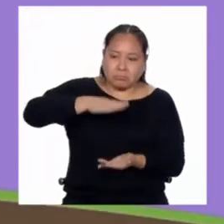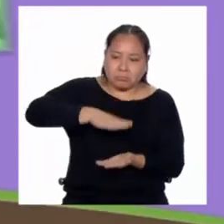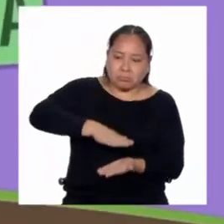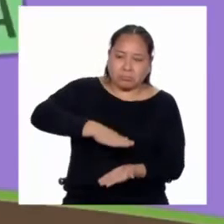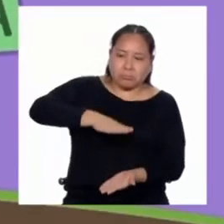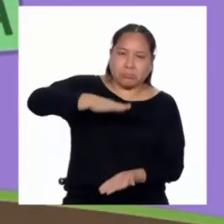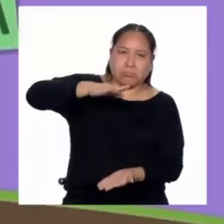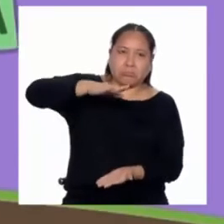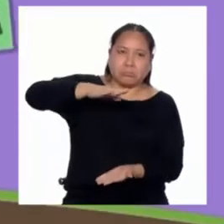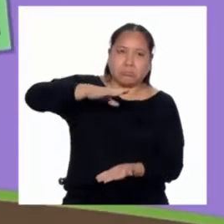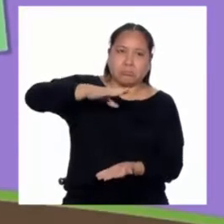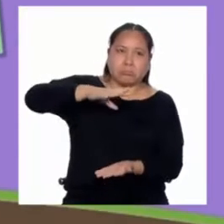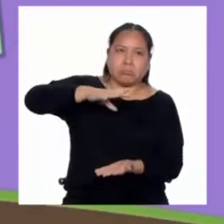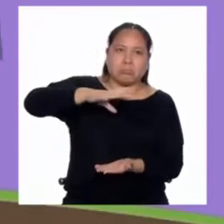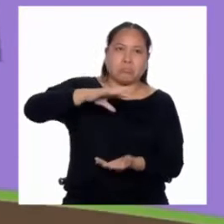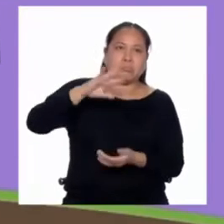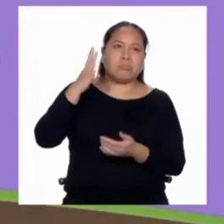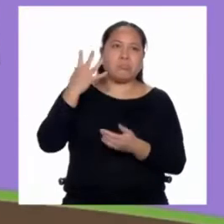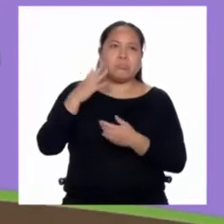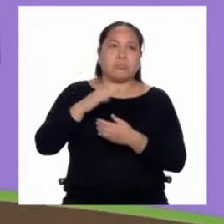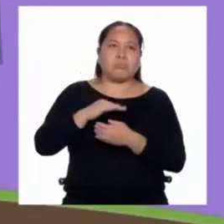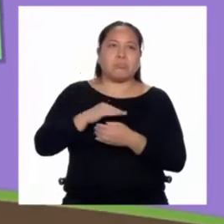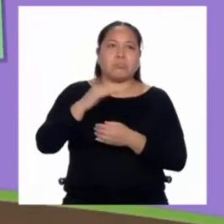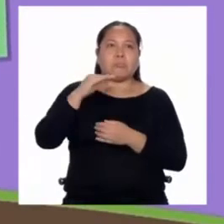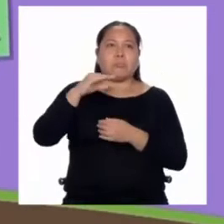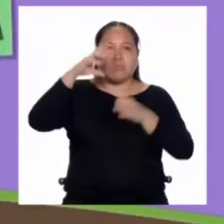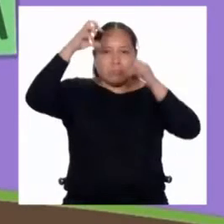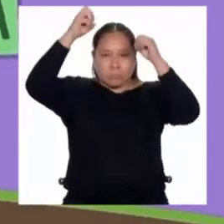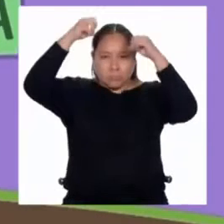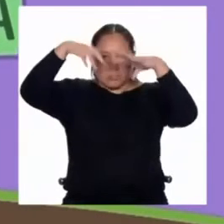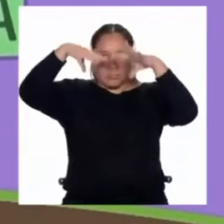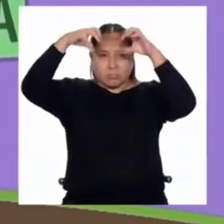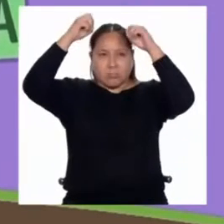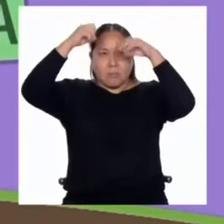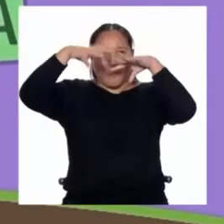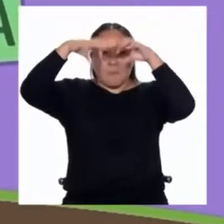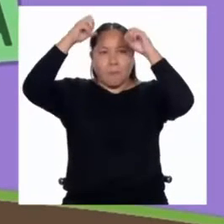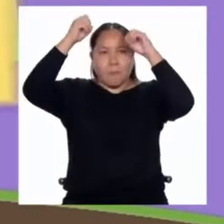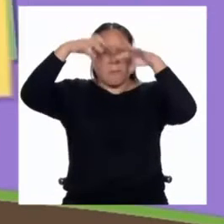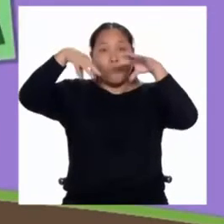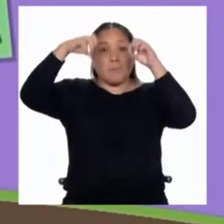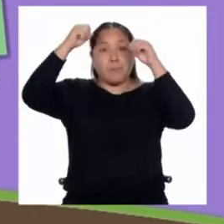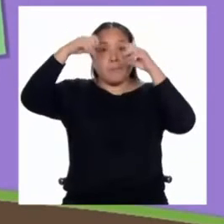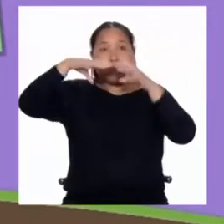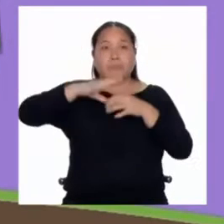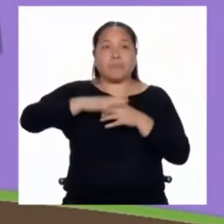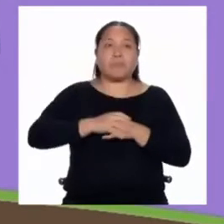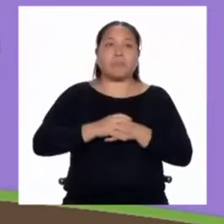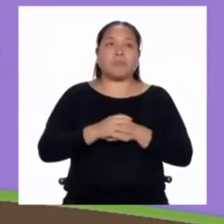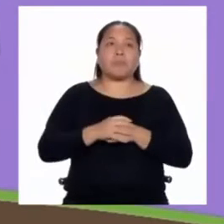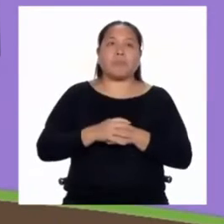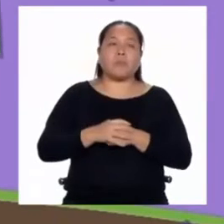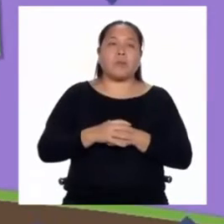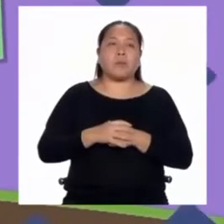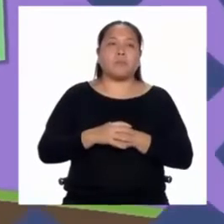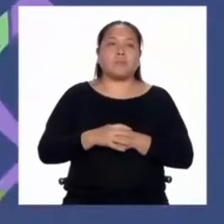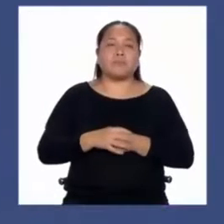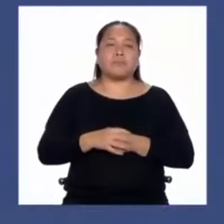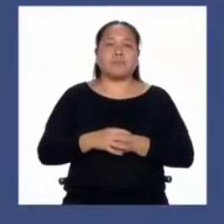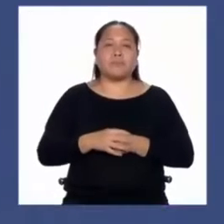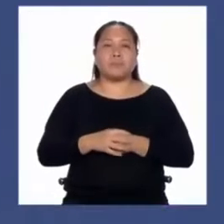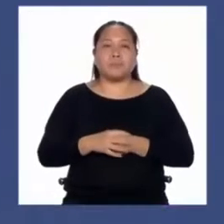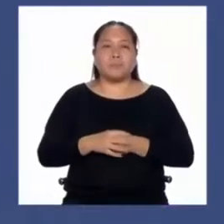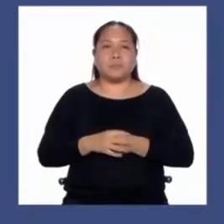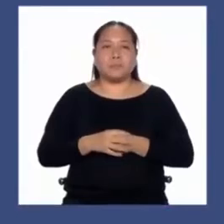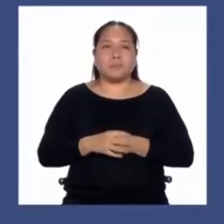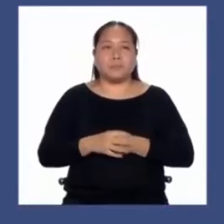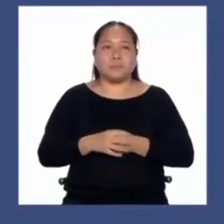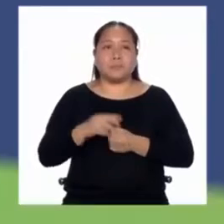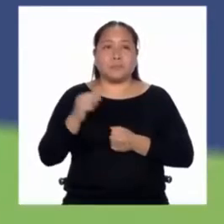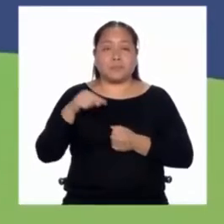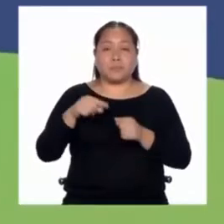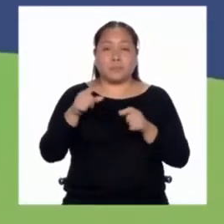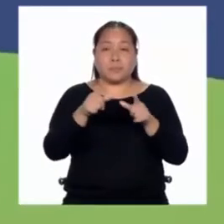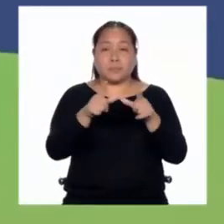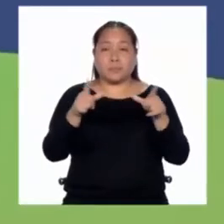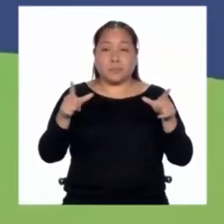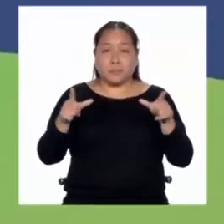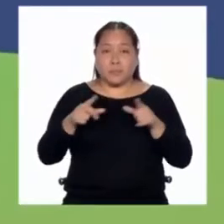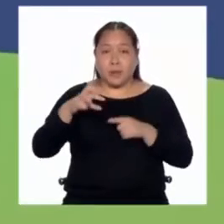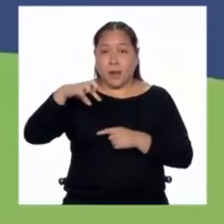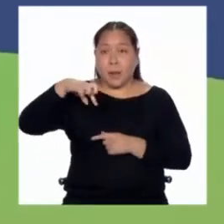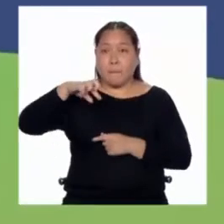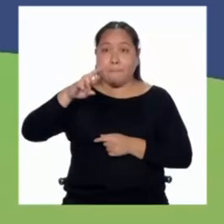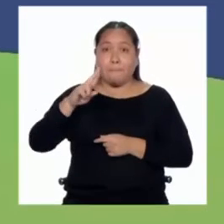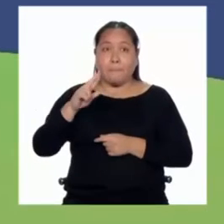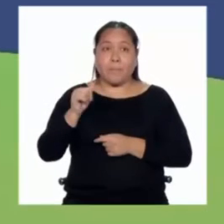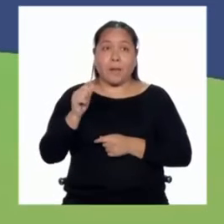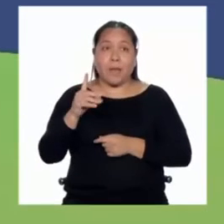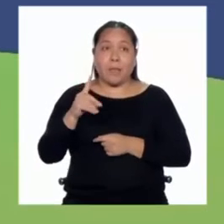una relación muy cercana y seria con las lluvias. Ellas se encuentran directamente vinculadas. Los ambientes de las praderas